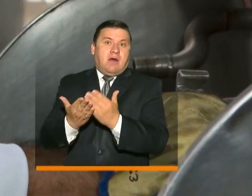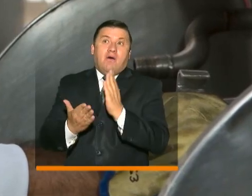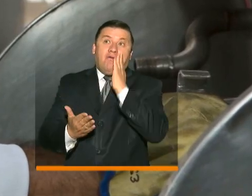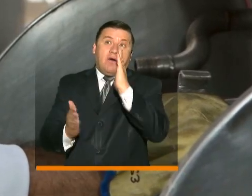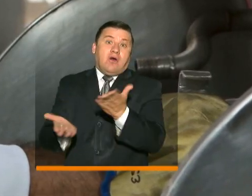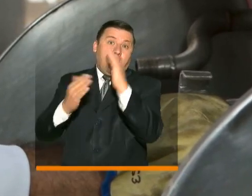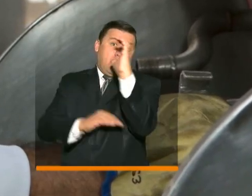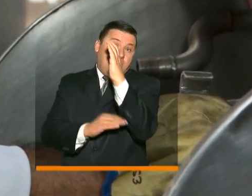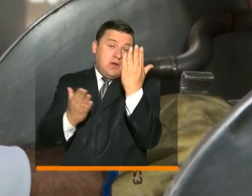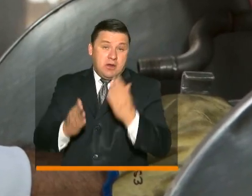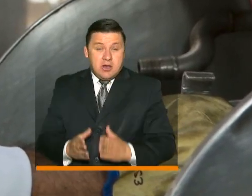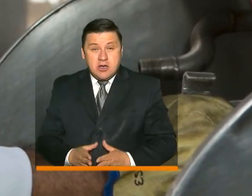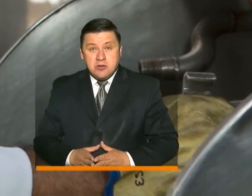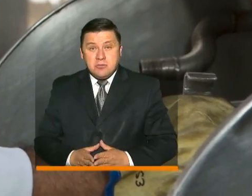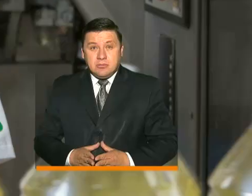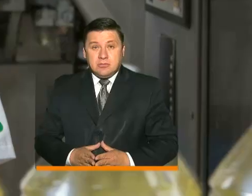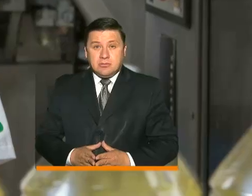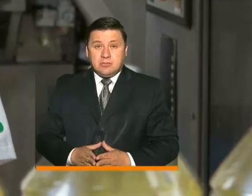mañana.